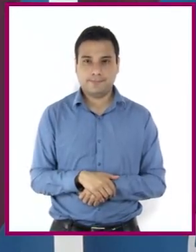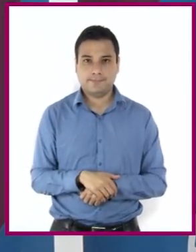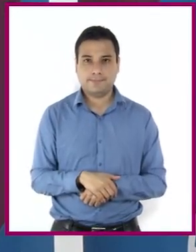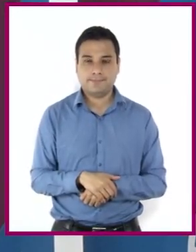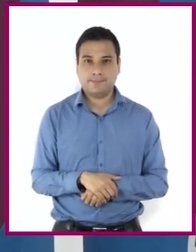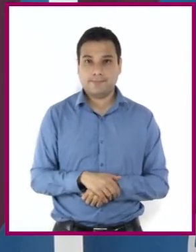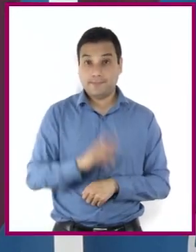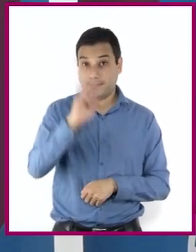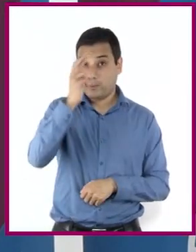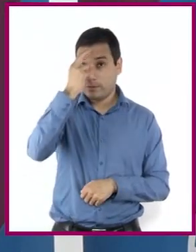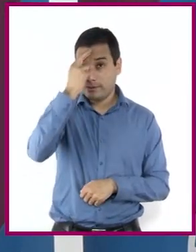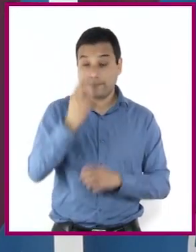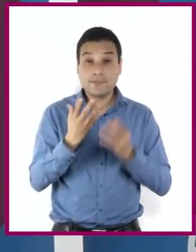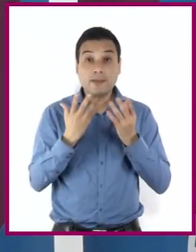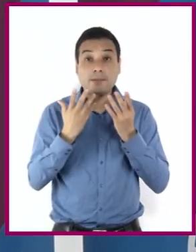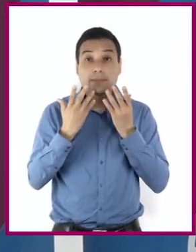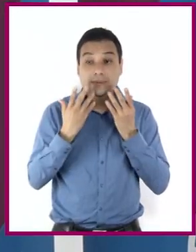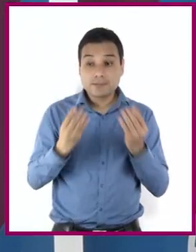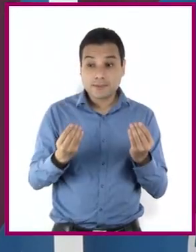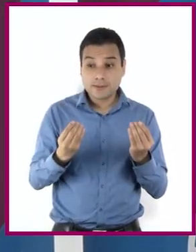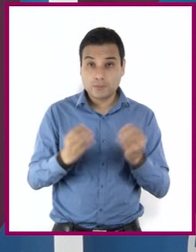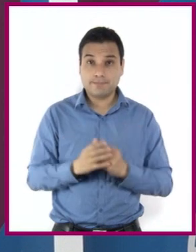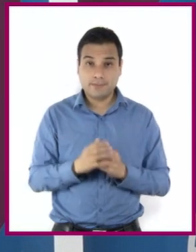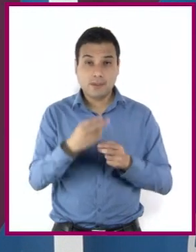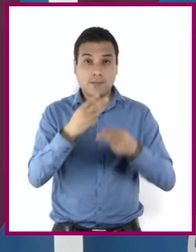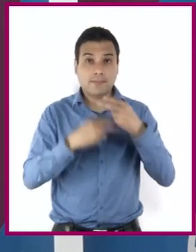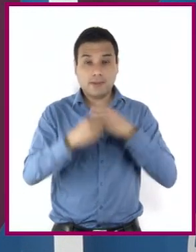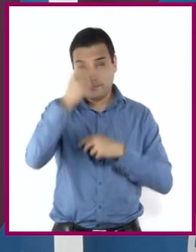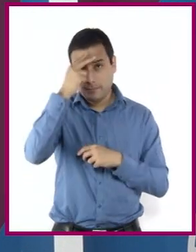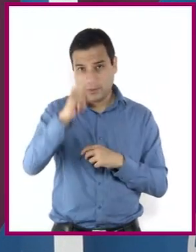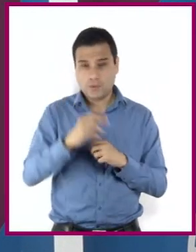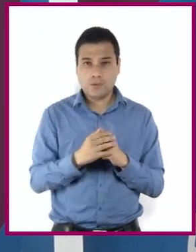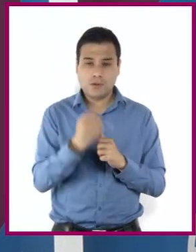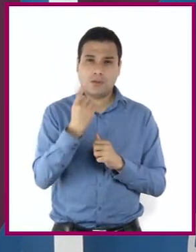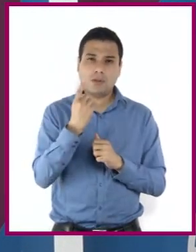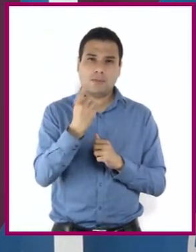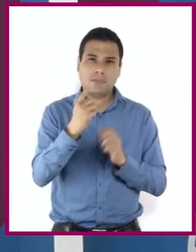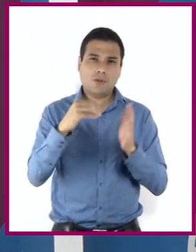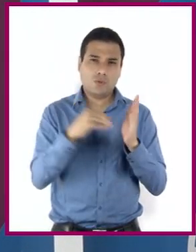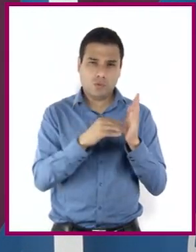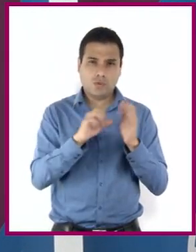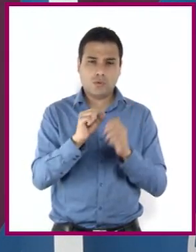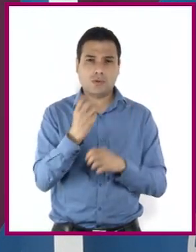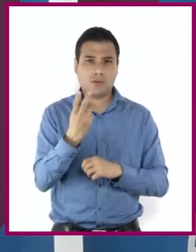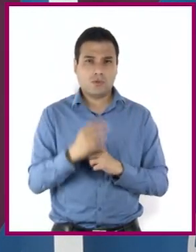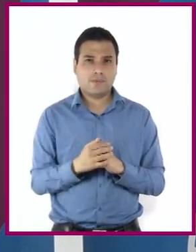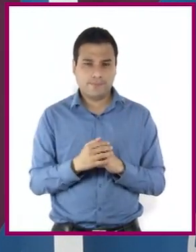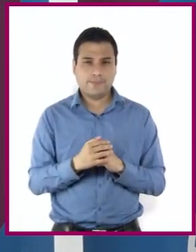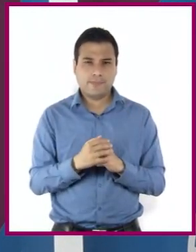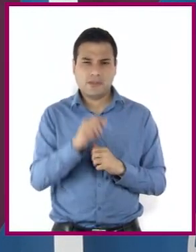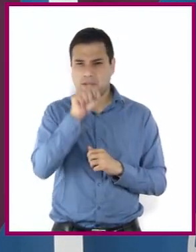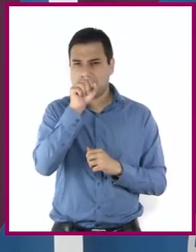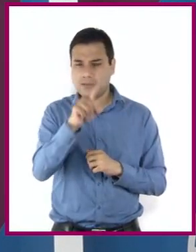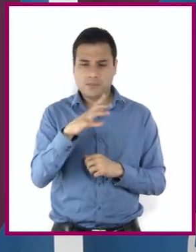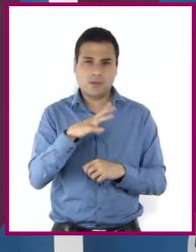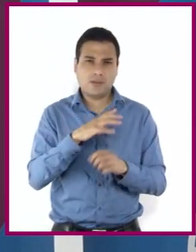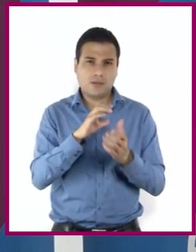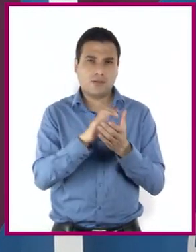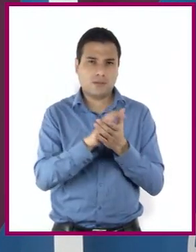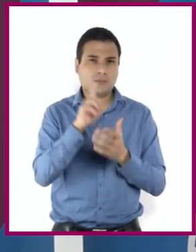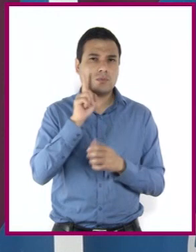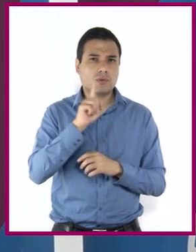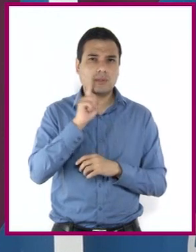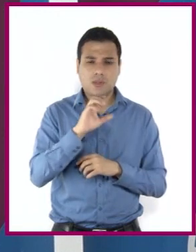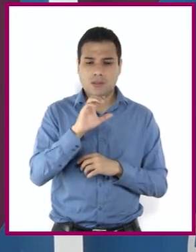Recordemos que Maximiliano de Habsburgo llegó a México en 1862 en compañía de su esposa Carlota